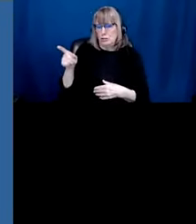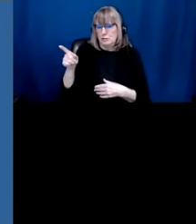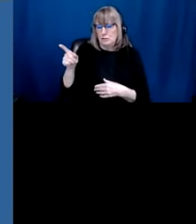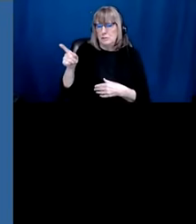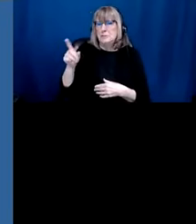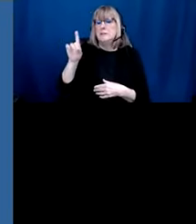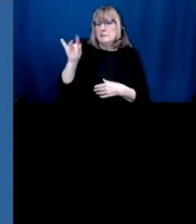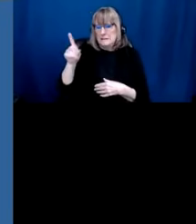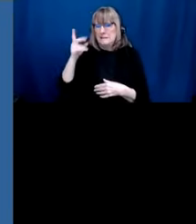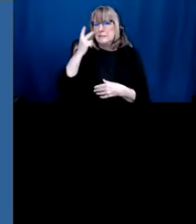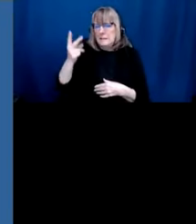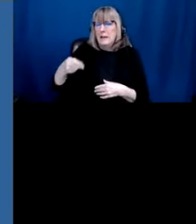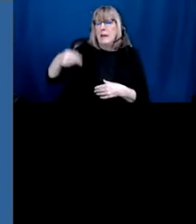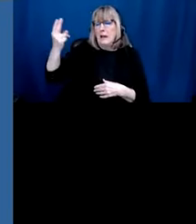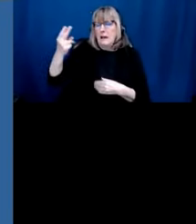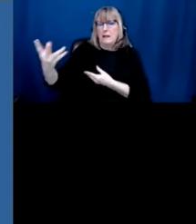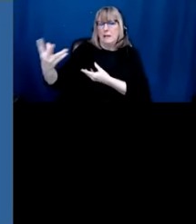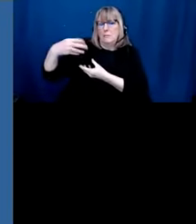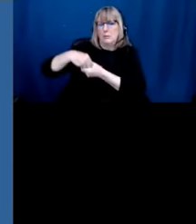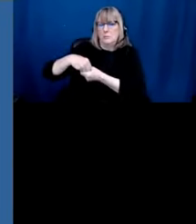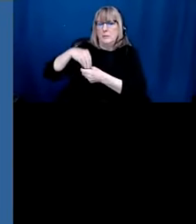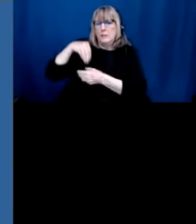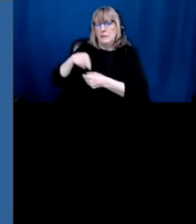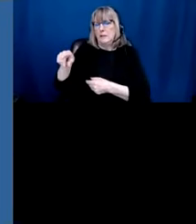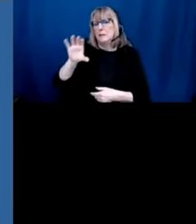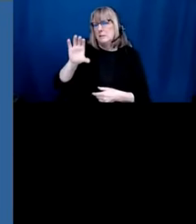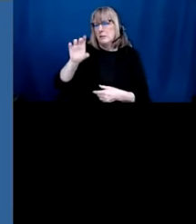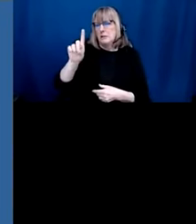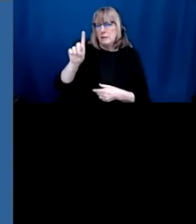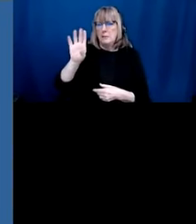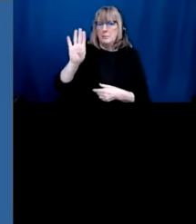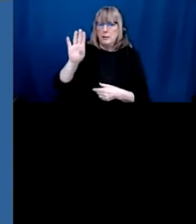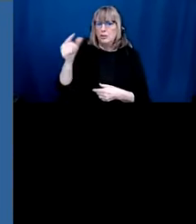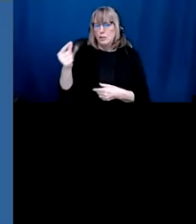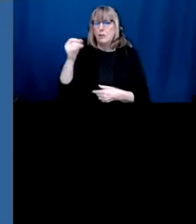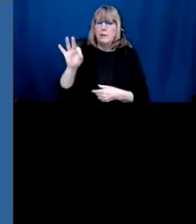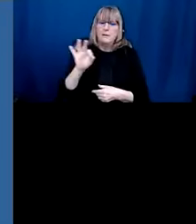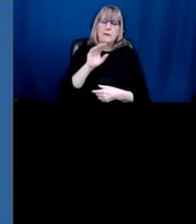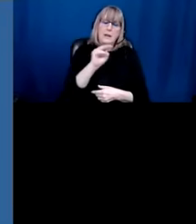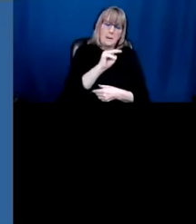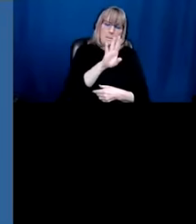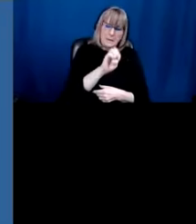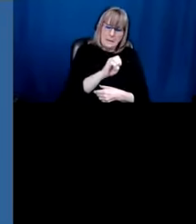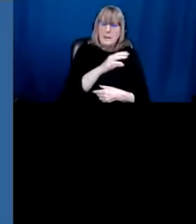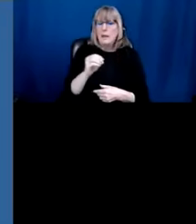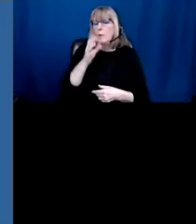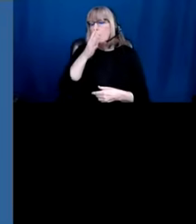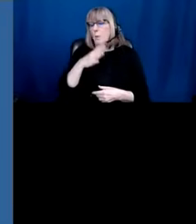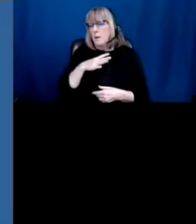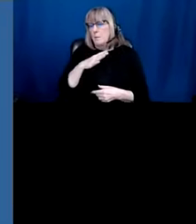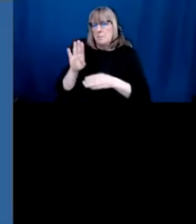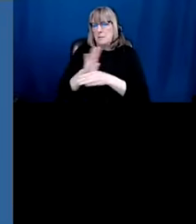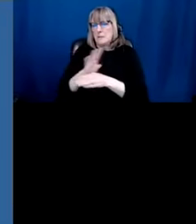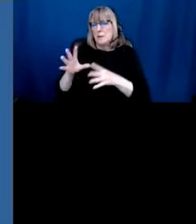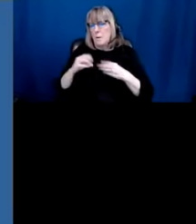we did see a higher participation in the CDBG program of MBE and WBE contractors.